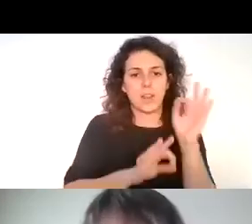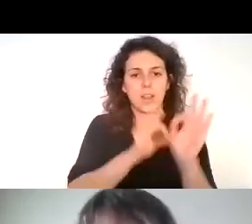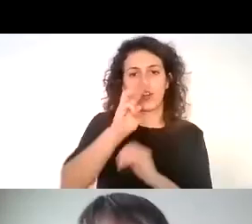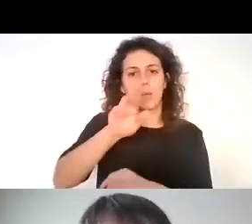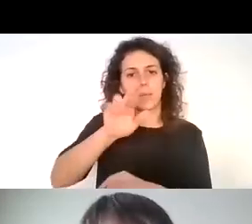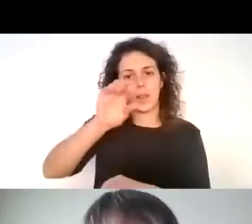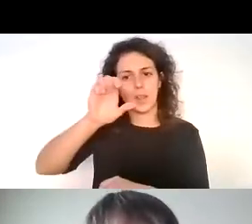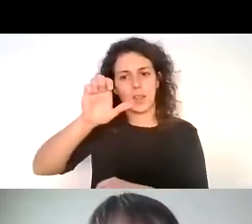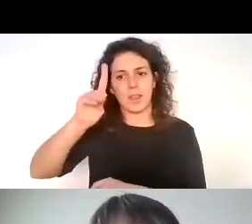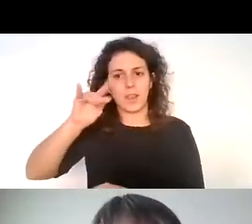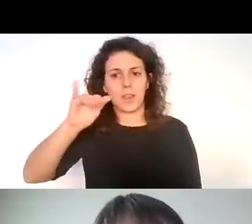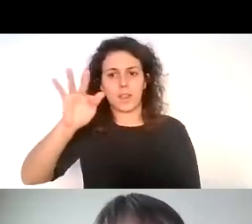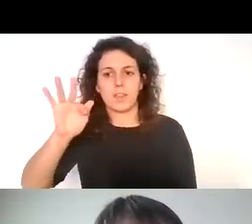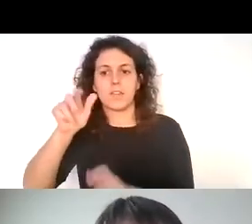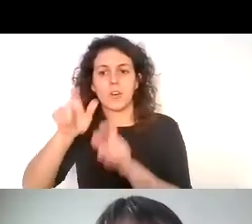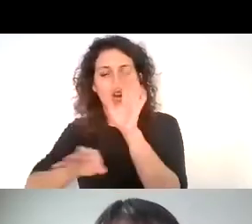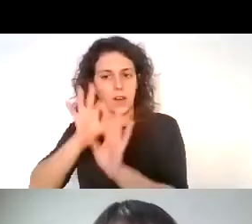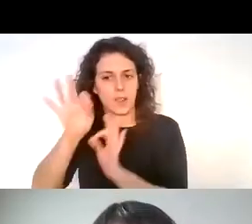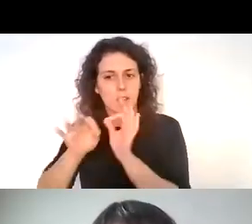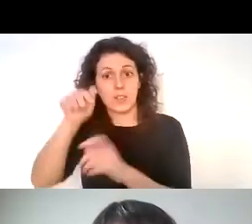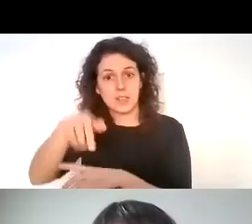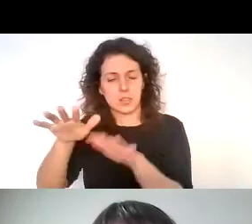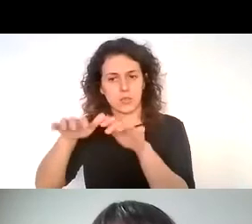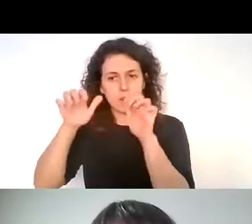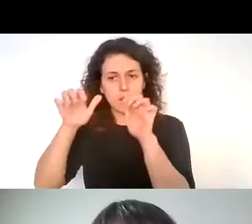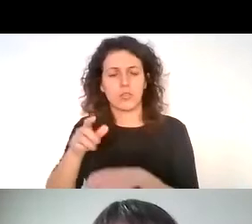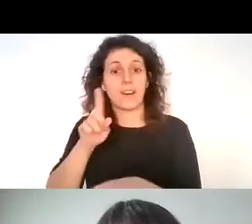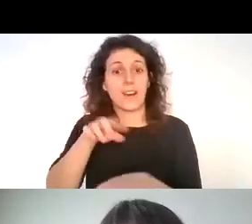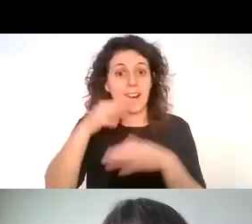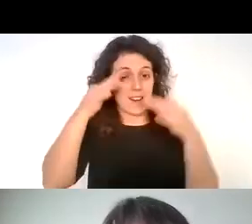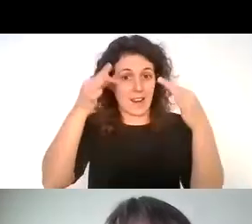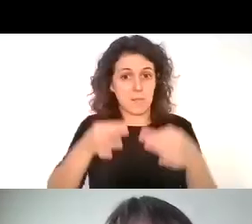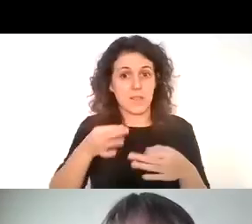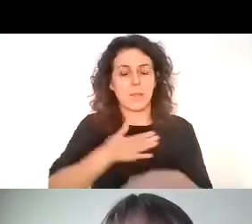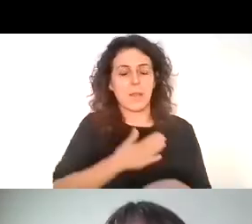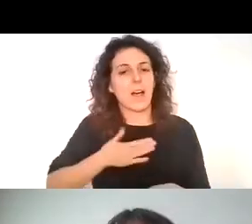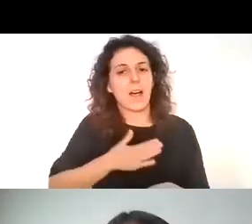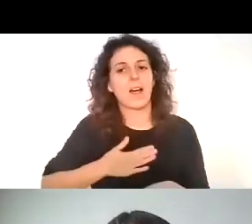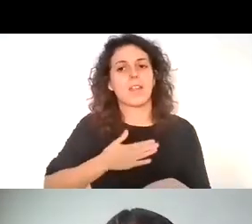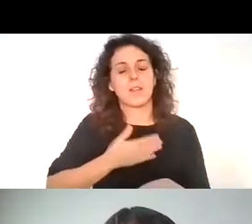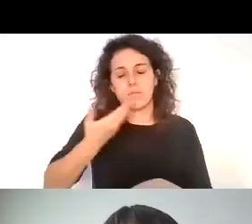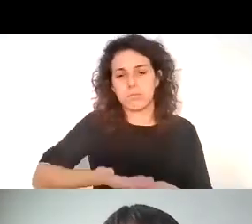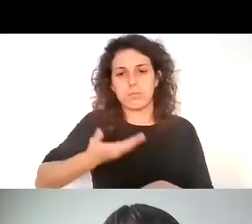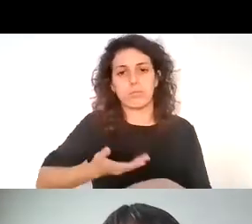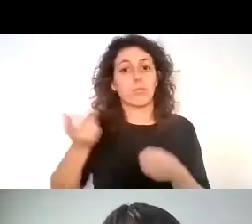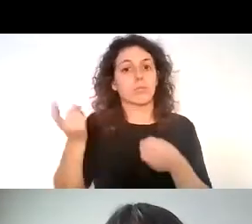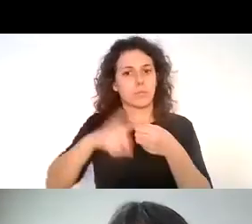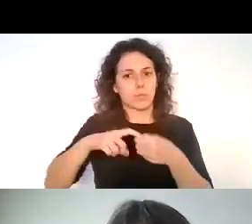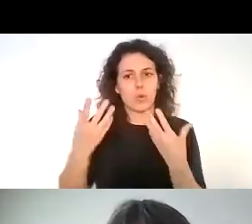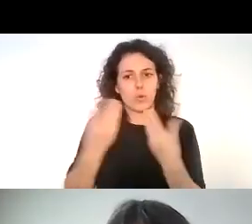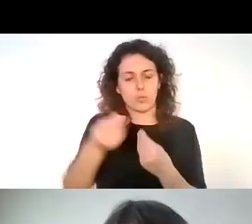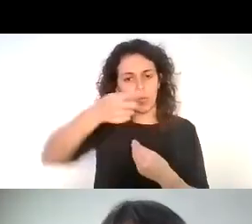todos los organizadores del Congreso. Realmente es un placer enorme poder estar aquí con vosotros, poder